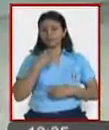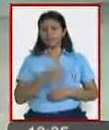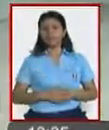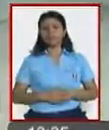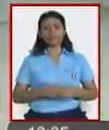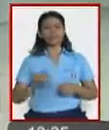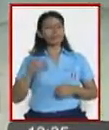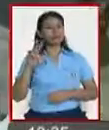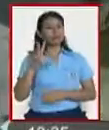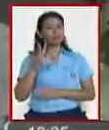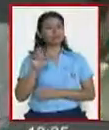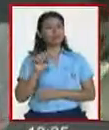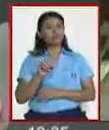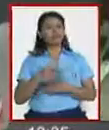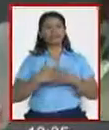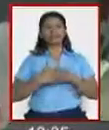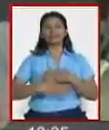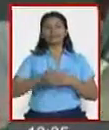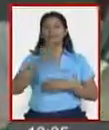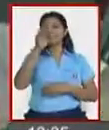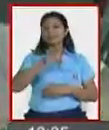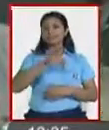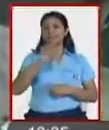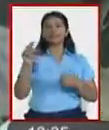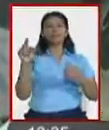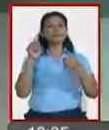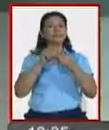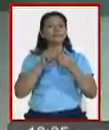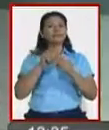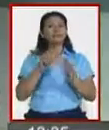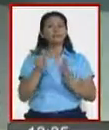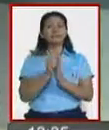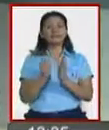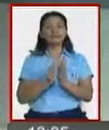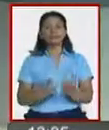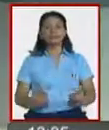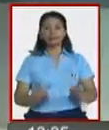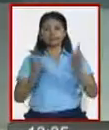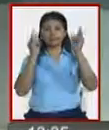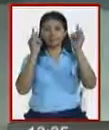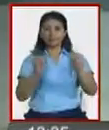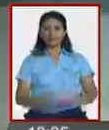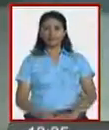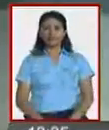desde las 3:30. Partirá desde el Parque Urbano hacia el Palacio de Justicia.